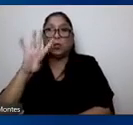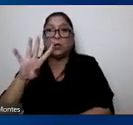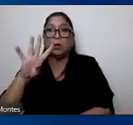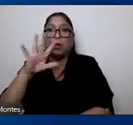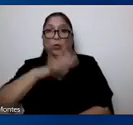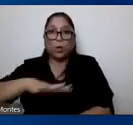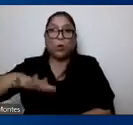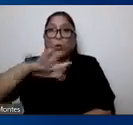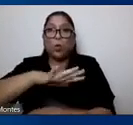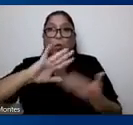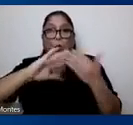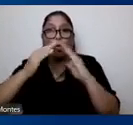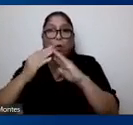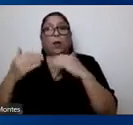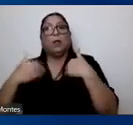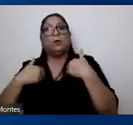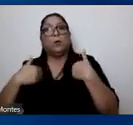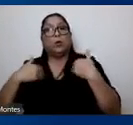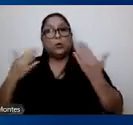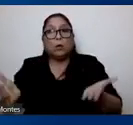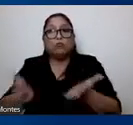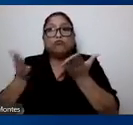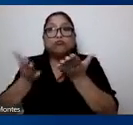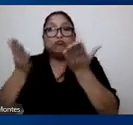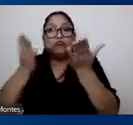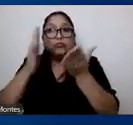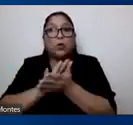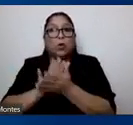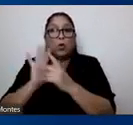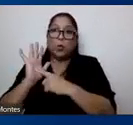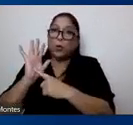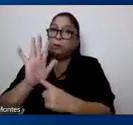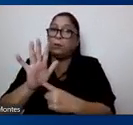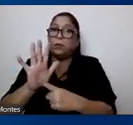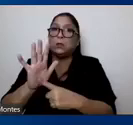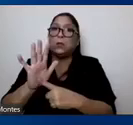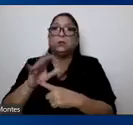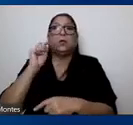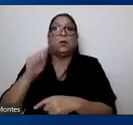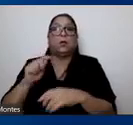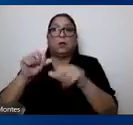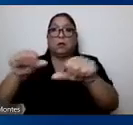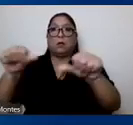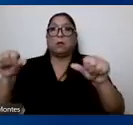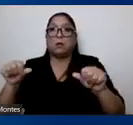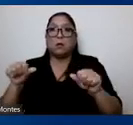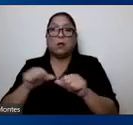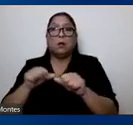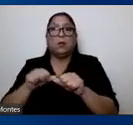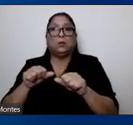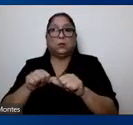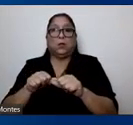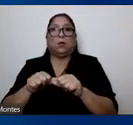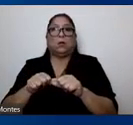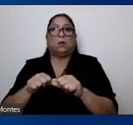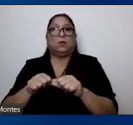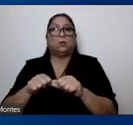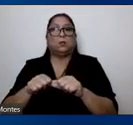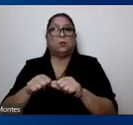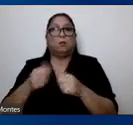rurales también, pero tiene una incursión o una presencia mayoritaria en las áreas urbanas, en